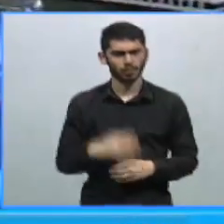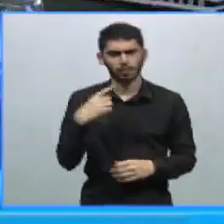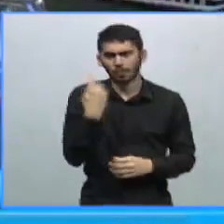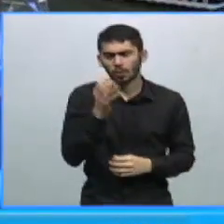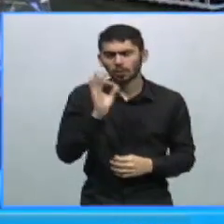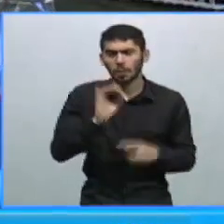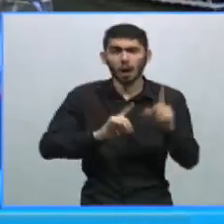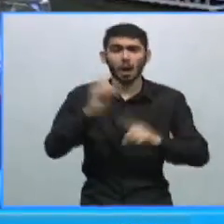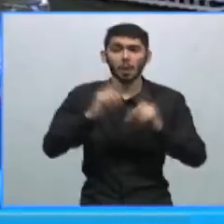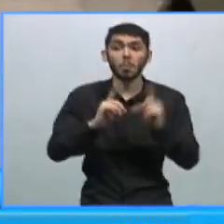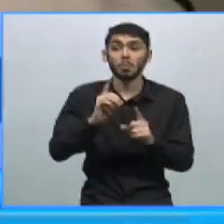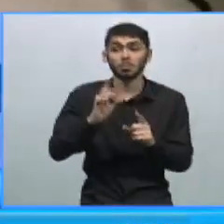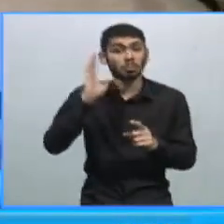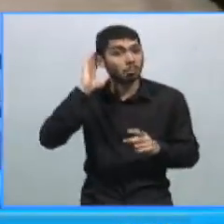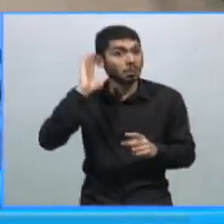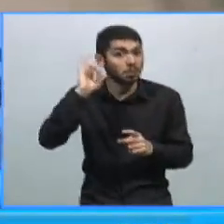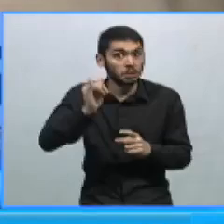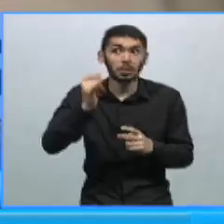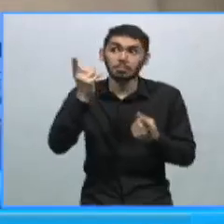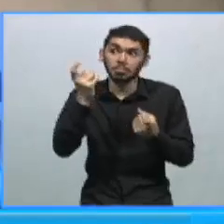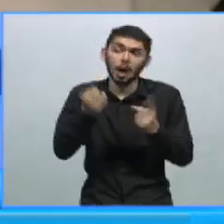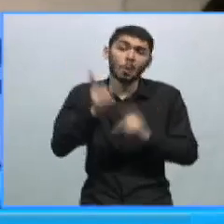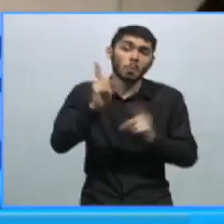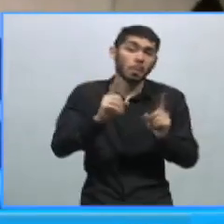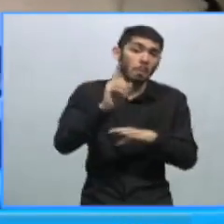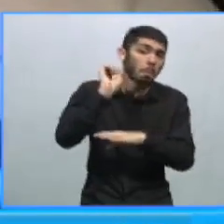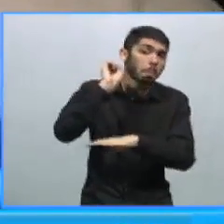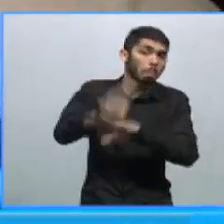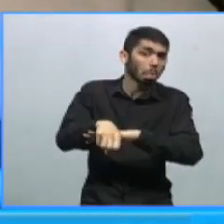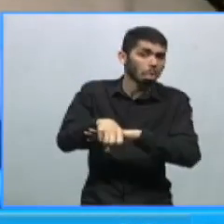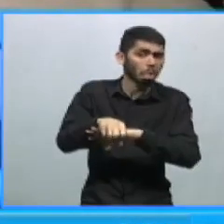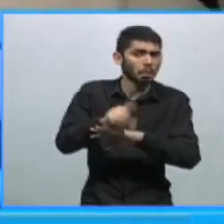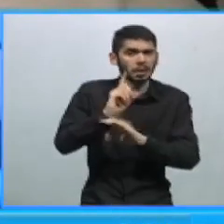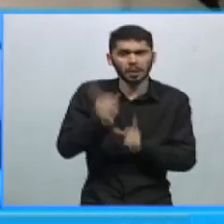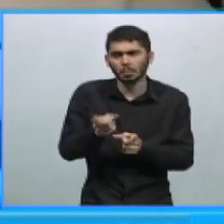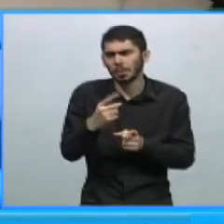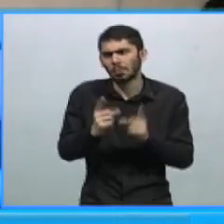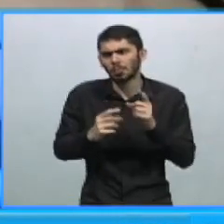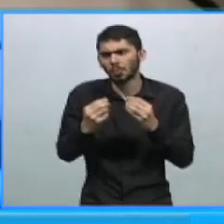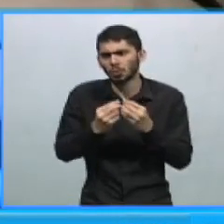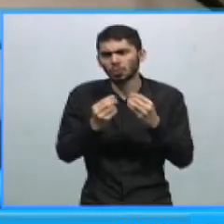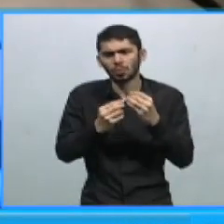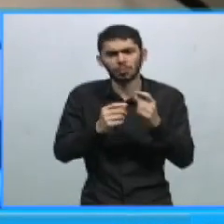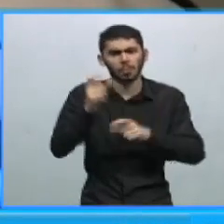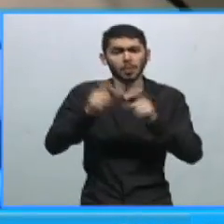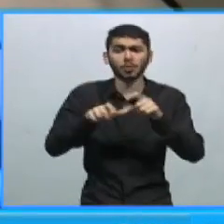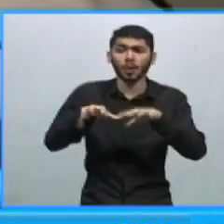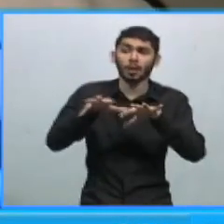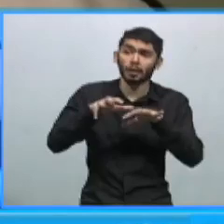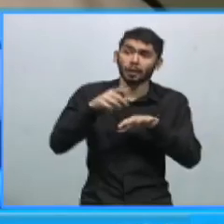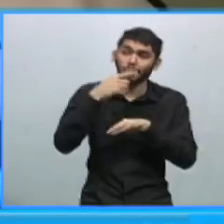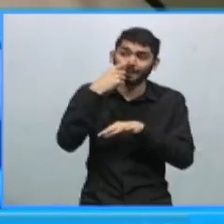van a escuchar sabemos que no todos van a aprender y sabemos que no todo lo que estamos diciendo es eh es el interés de la gente que está